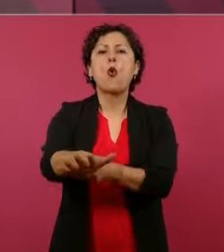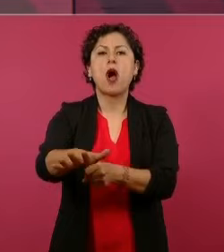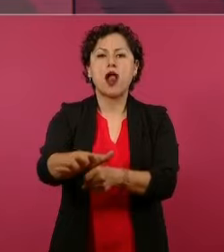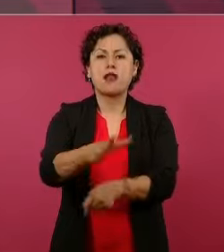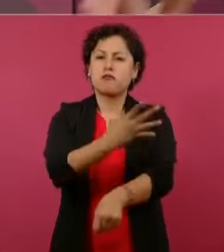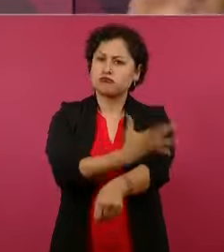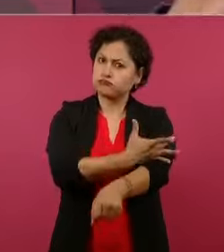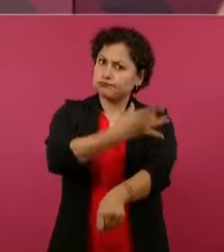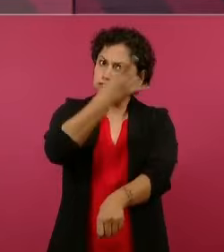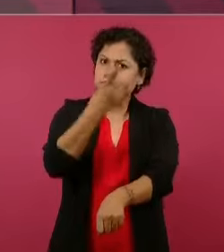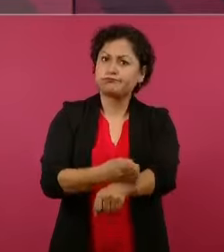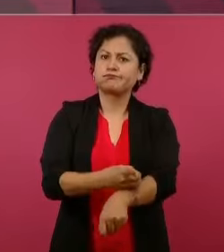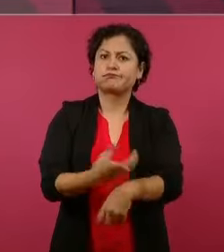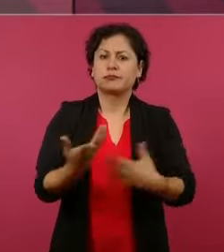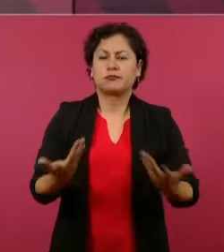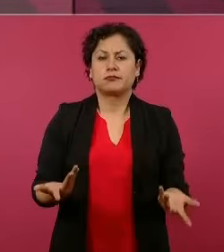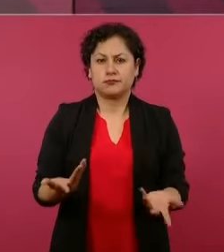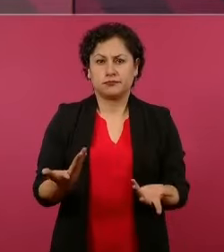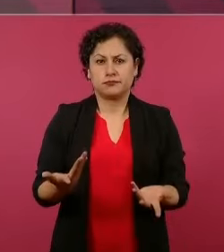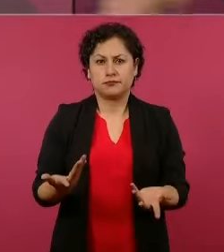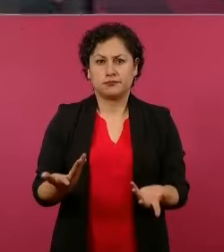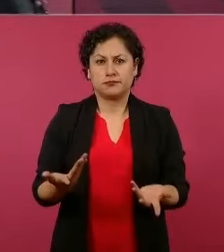imagínense Cómo